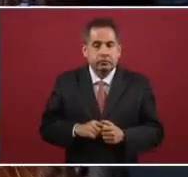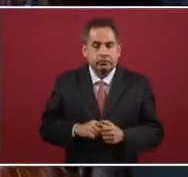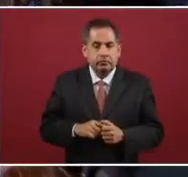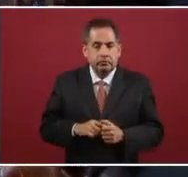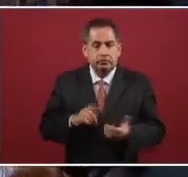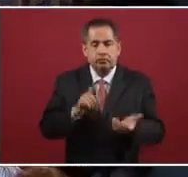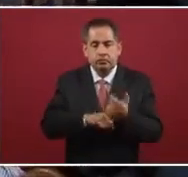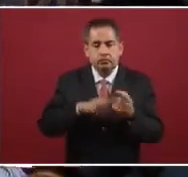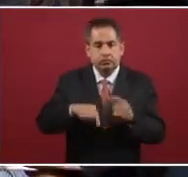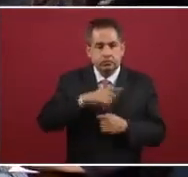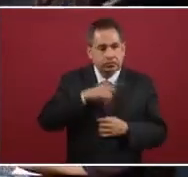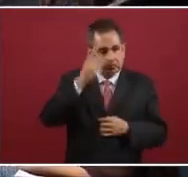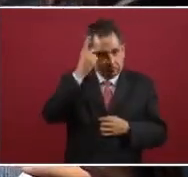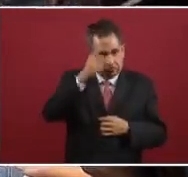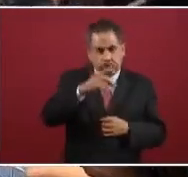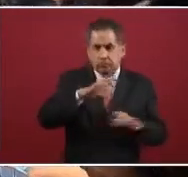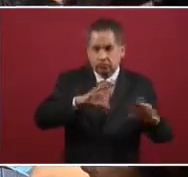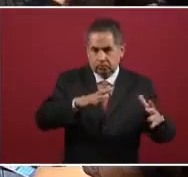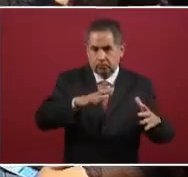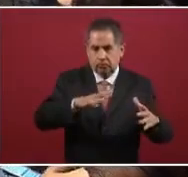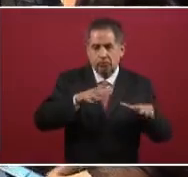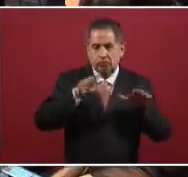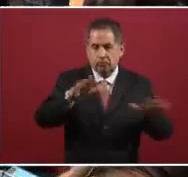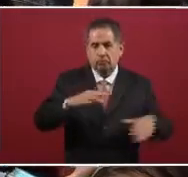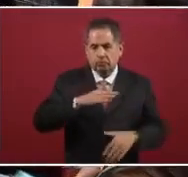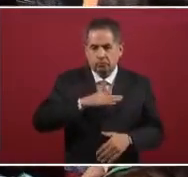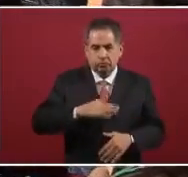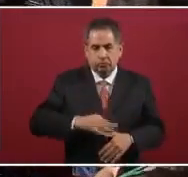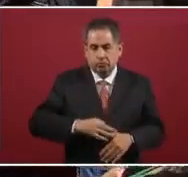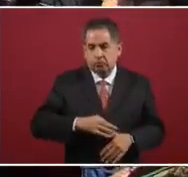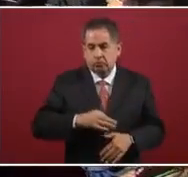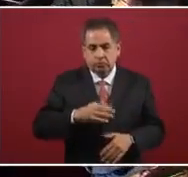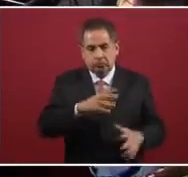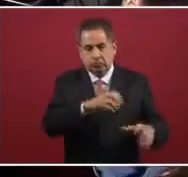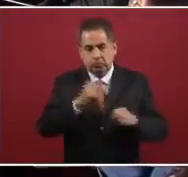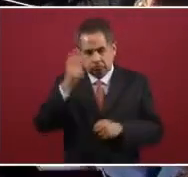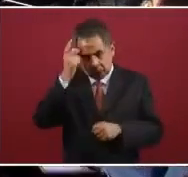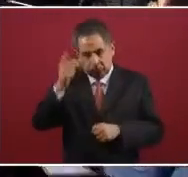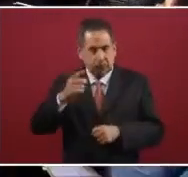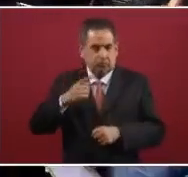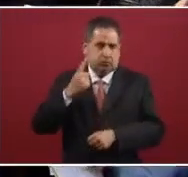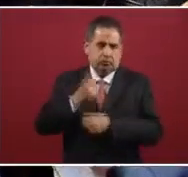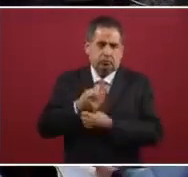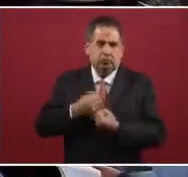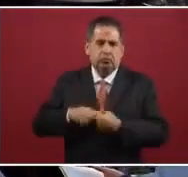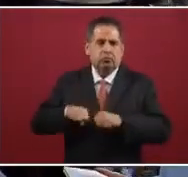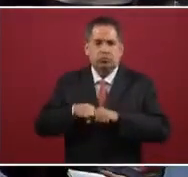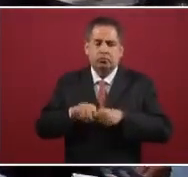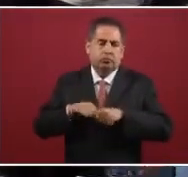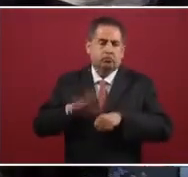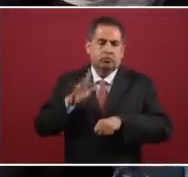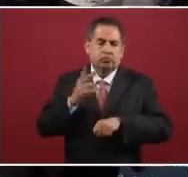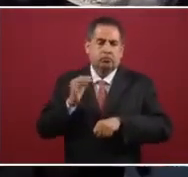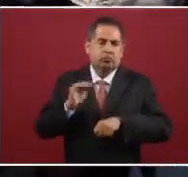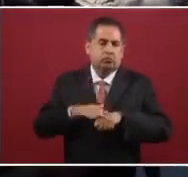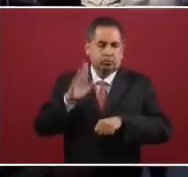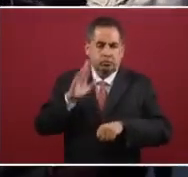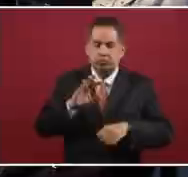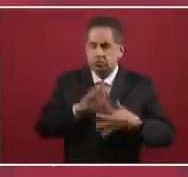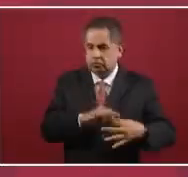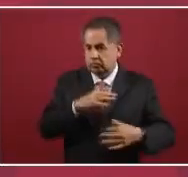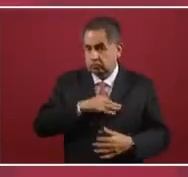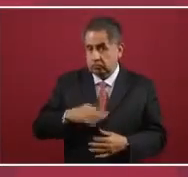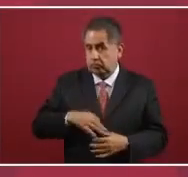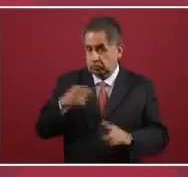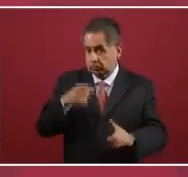dueño del aeropuerto o accionista principal del aeropuerto de Toluca para